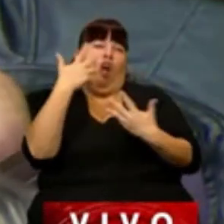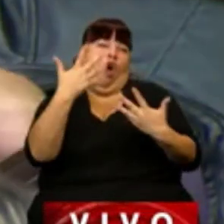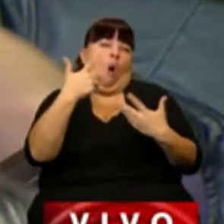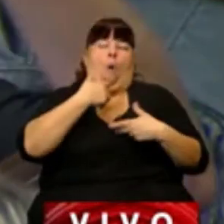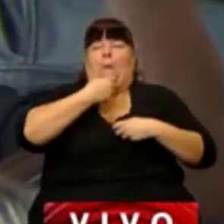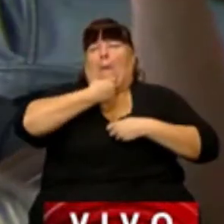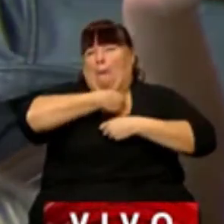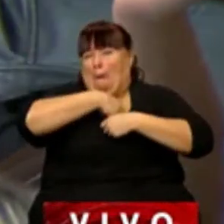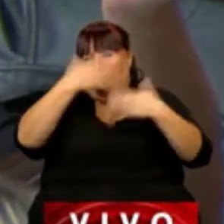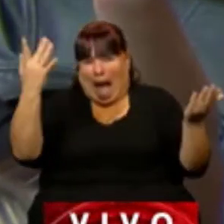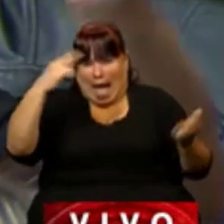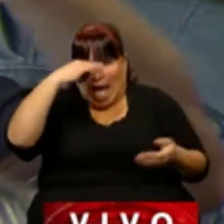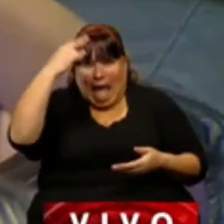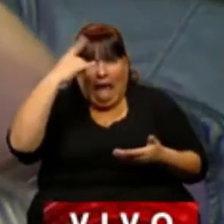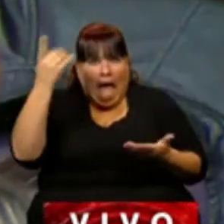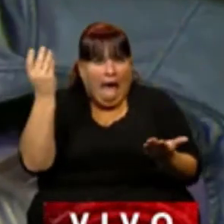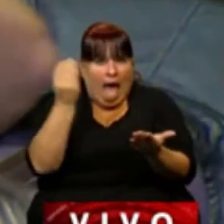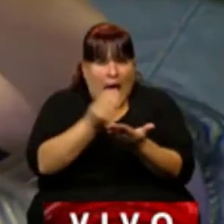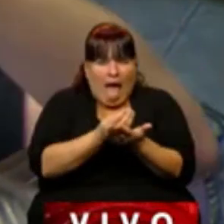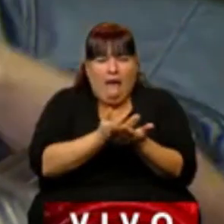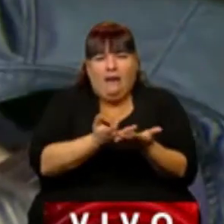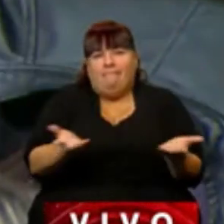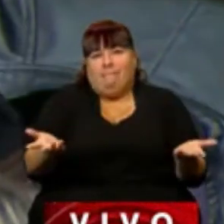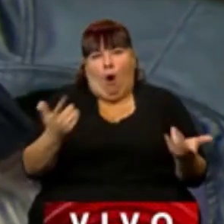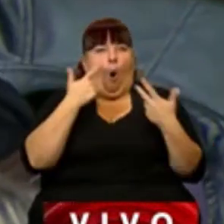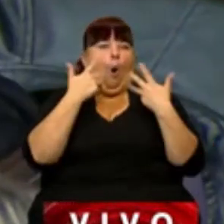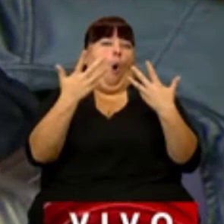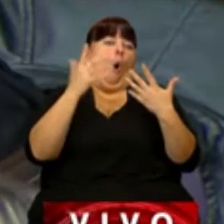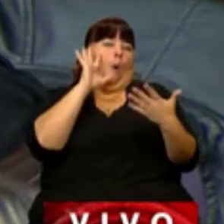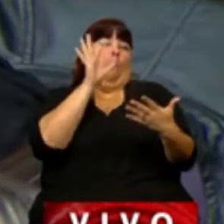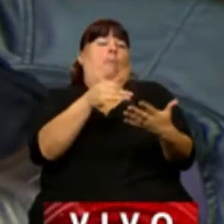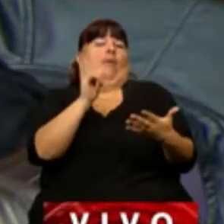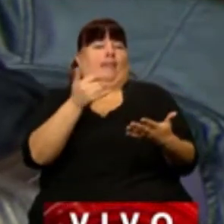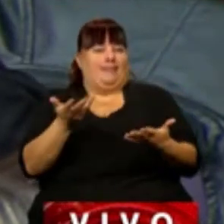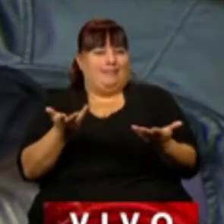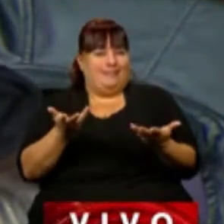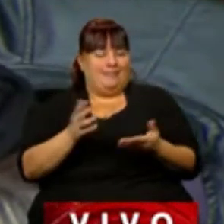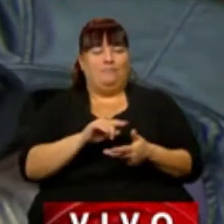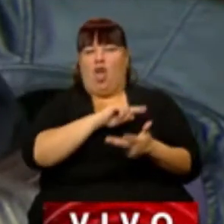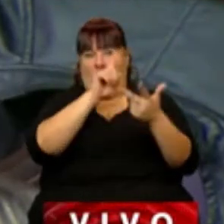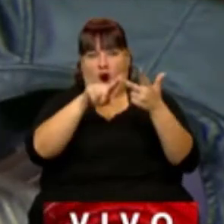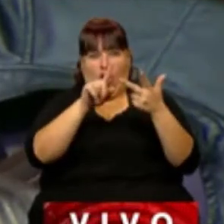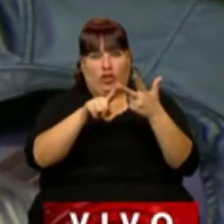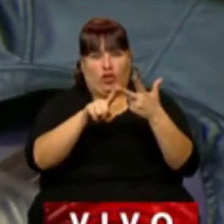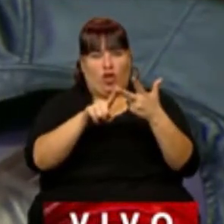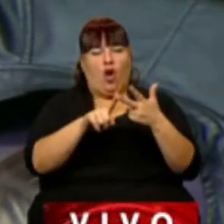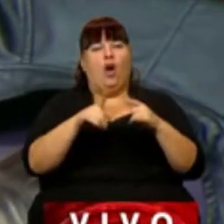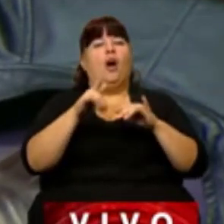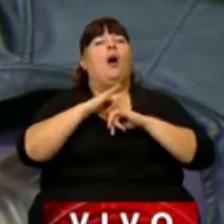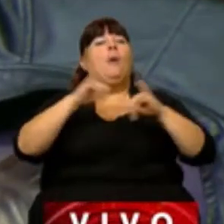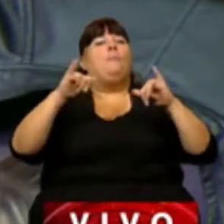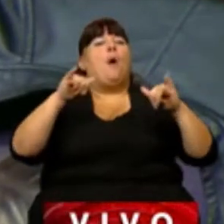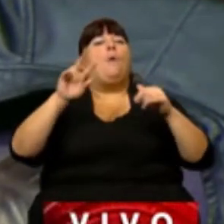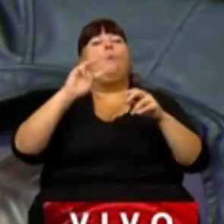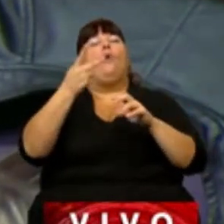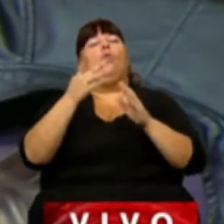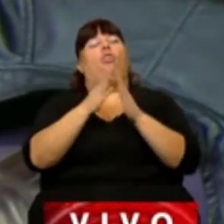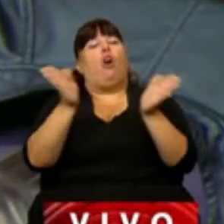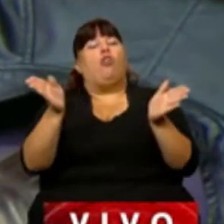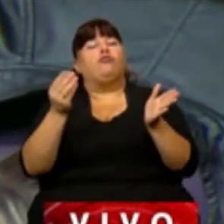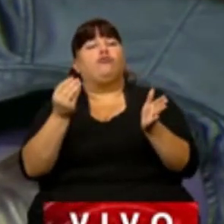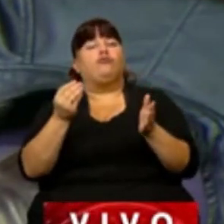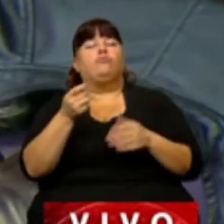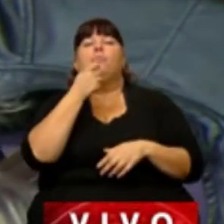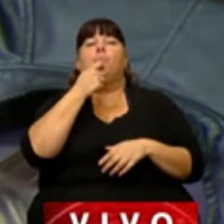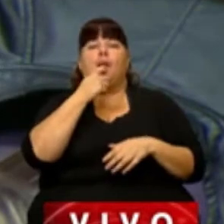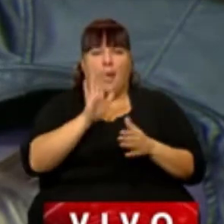diga cualquier cosa, pero es reconocible. Tercero, promociona el desdoblamiento.